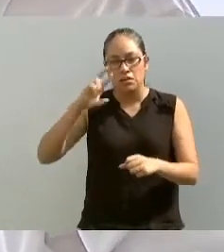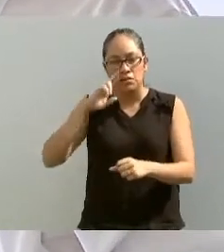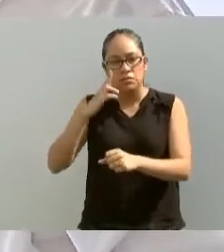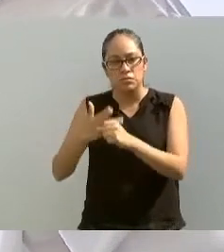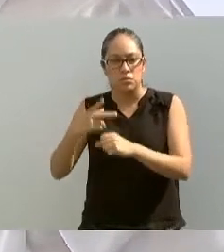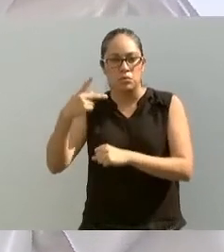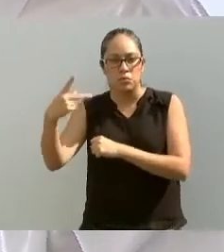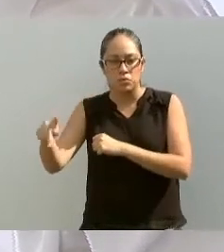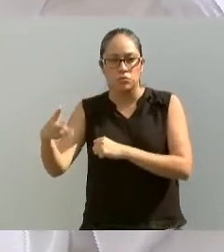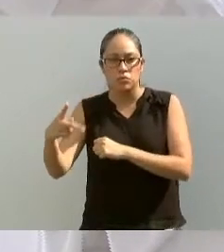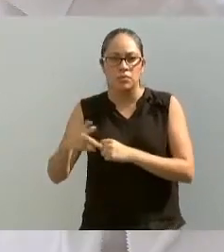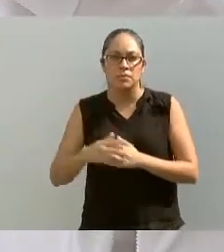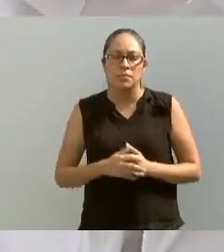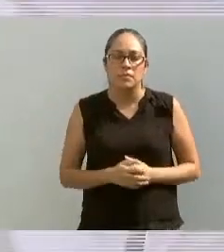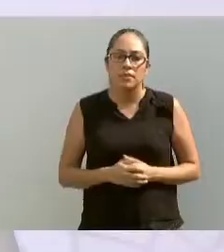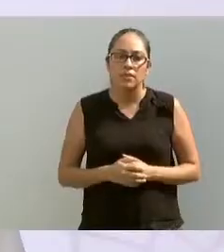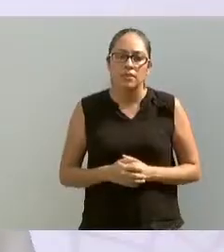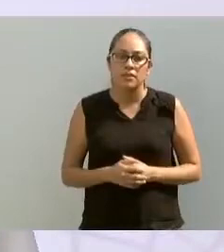porque ahora